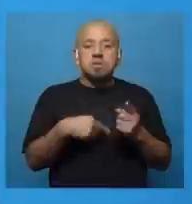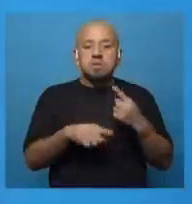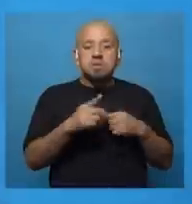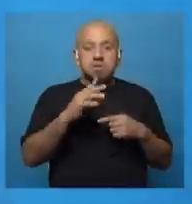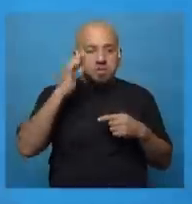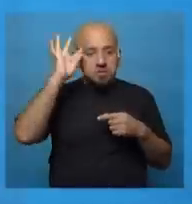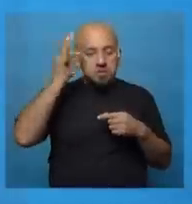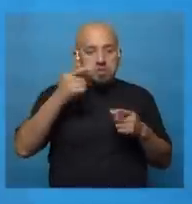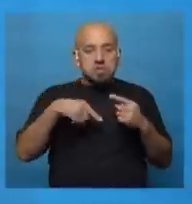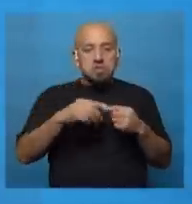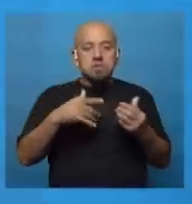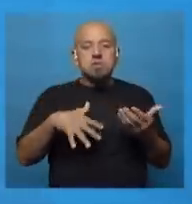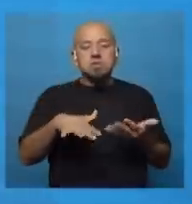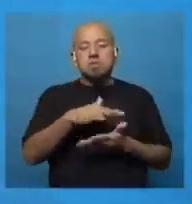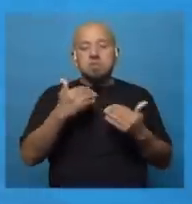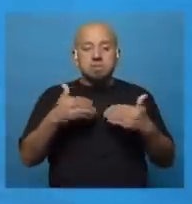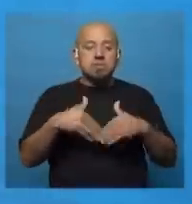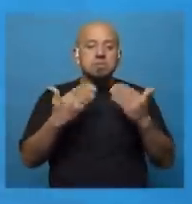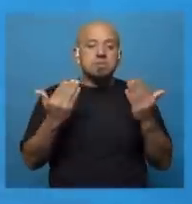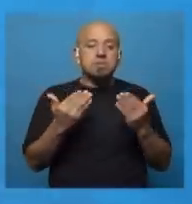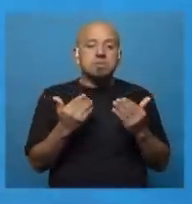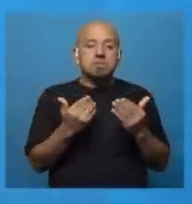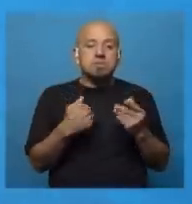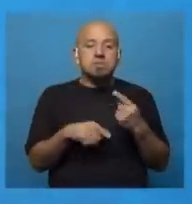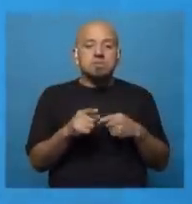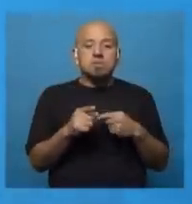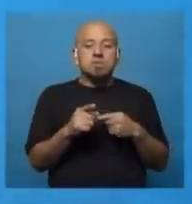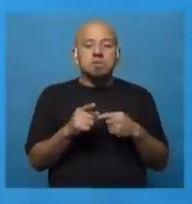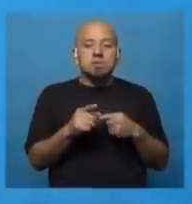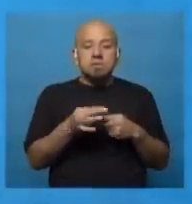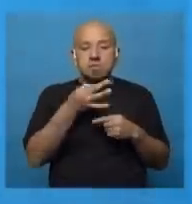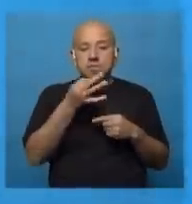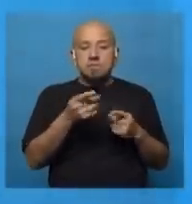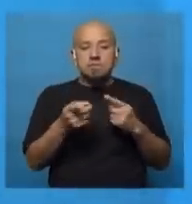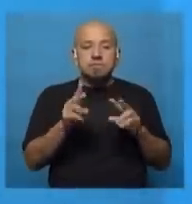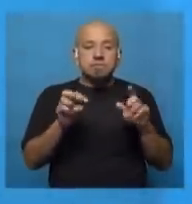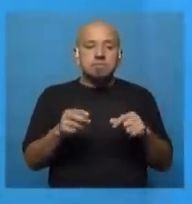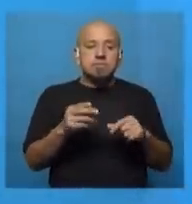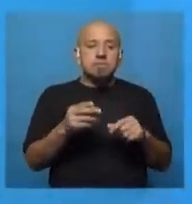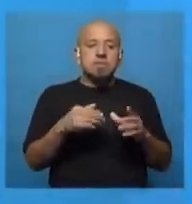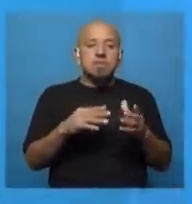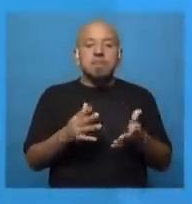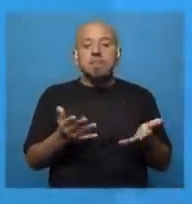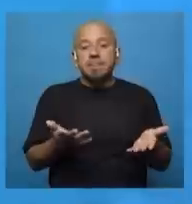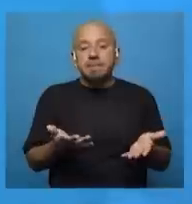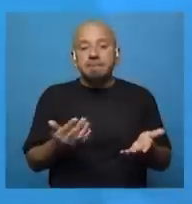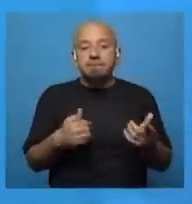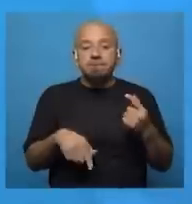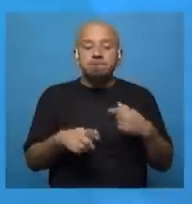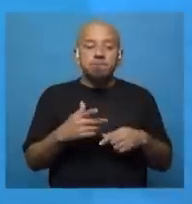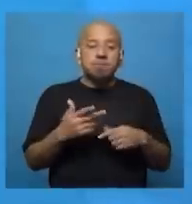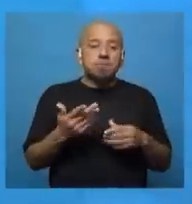todo el panorama este es muy grave y así como lo decía para los temas anteriores que la mejor forma de aventar